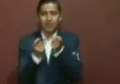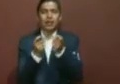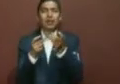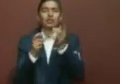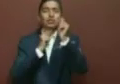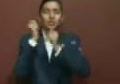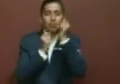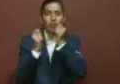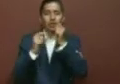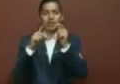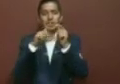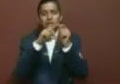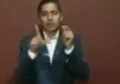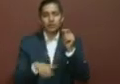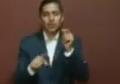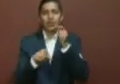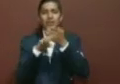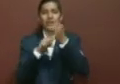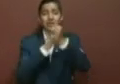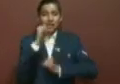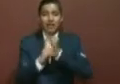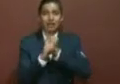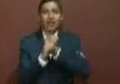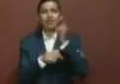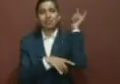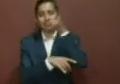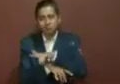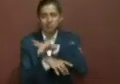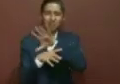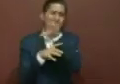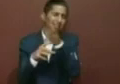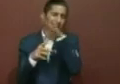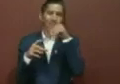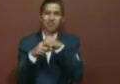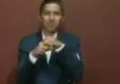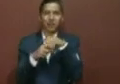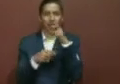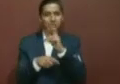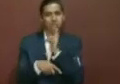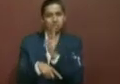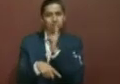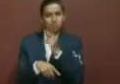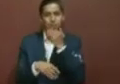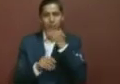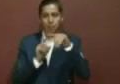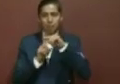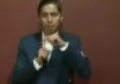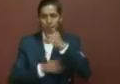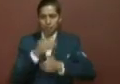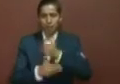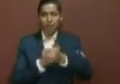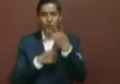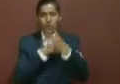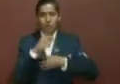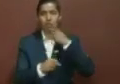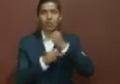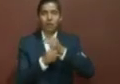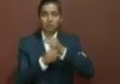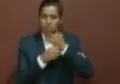nacionales e internacionales, de las líneas aéreas, y estos resultados se han venido dando en estos